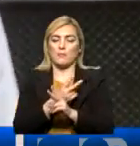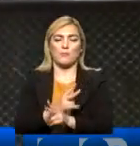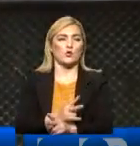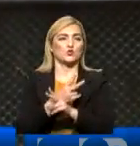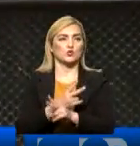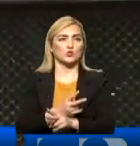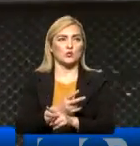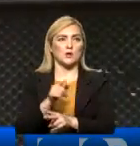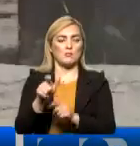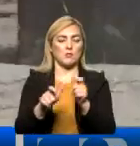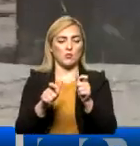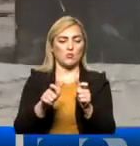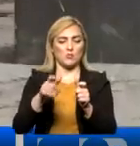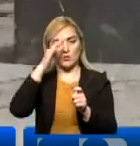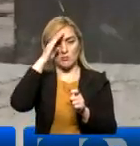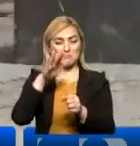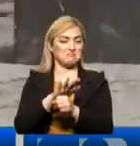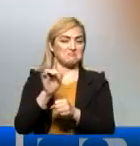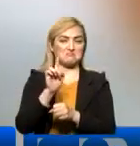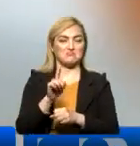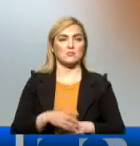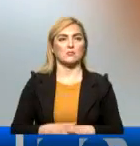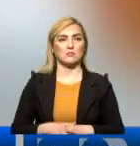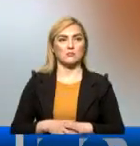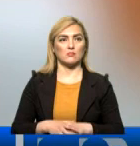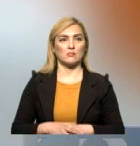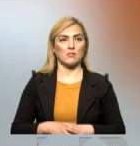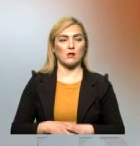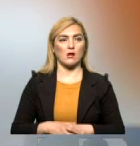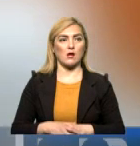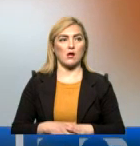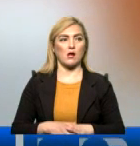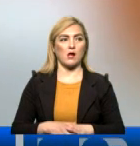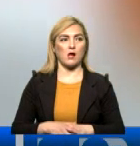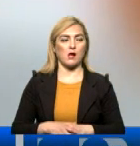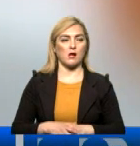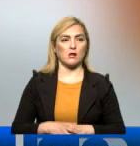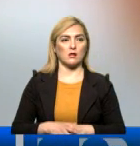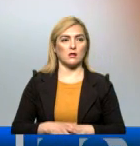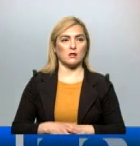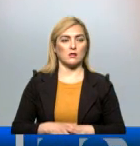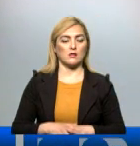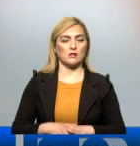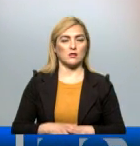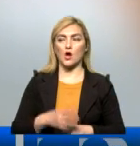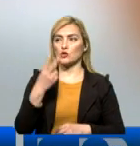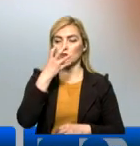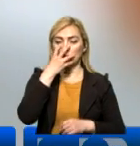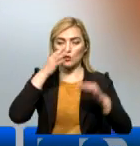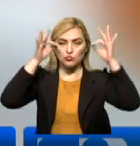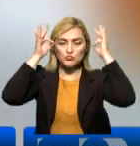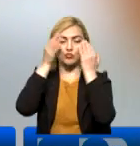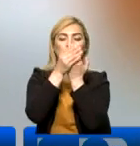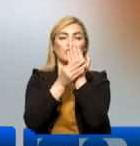protección provistas para los agentes no son suficientes. Ya que el SNAI solamente han entregado 2 mascarillas, un par